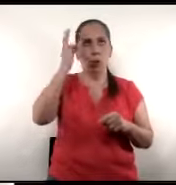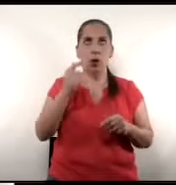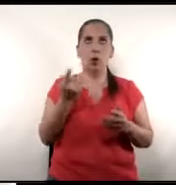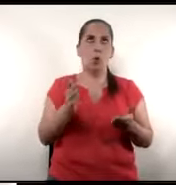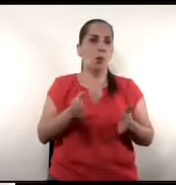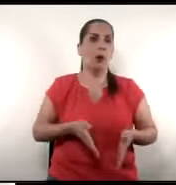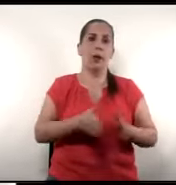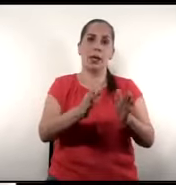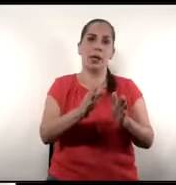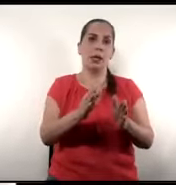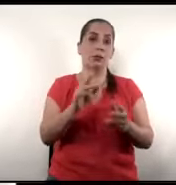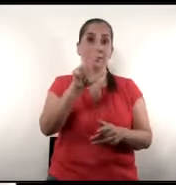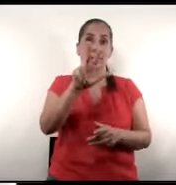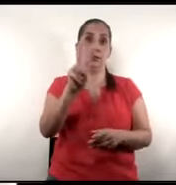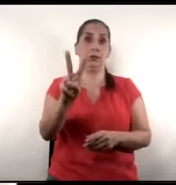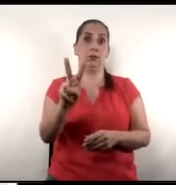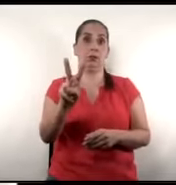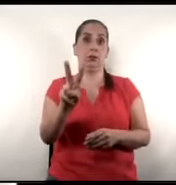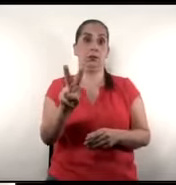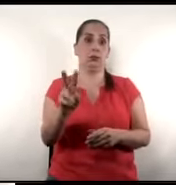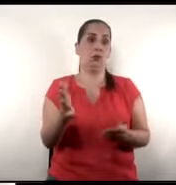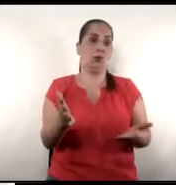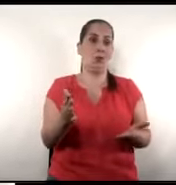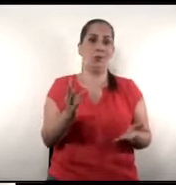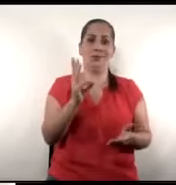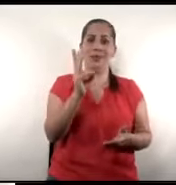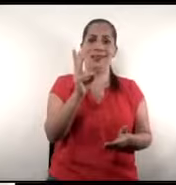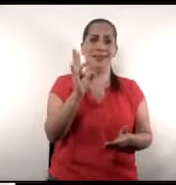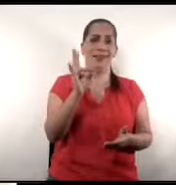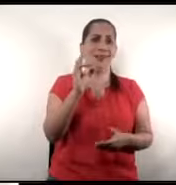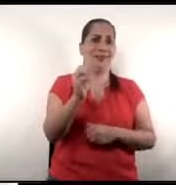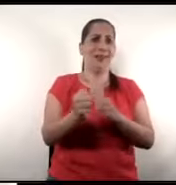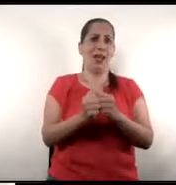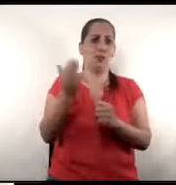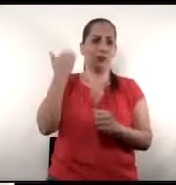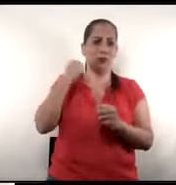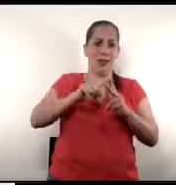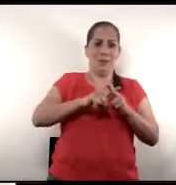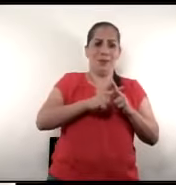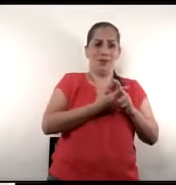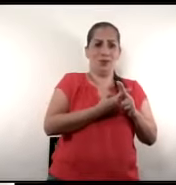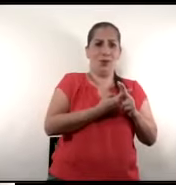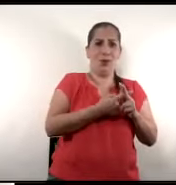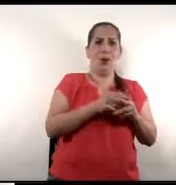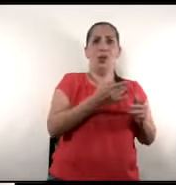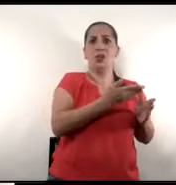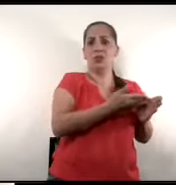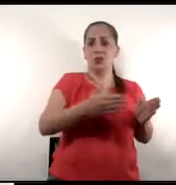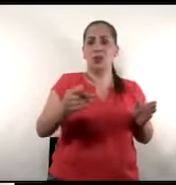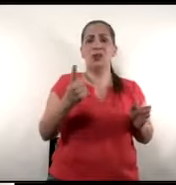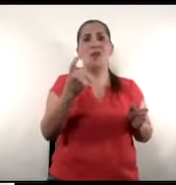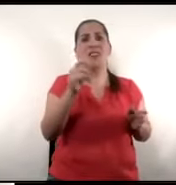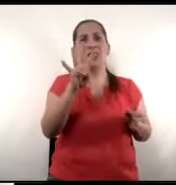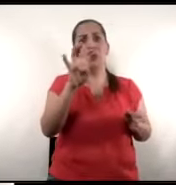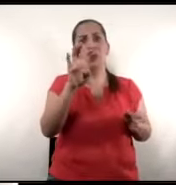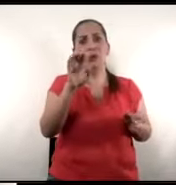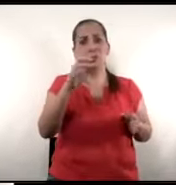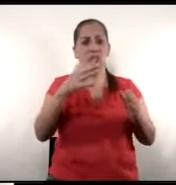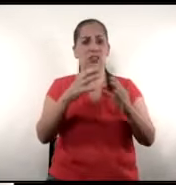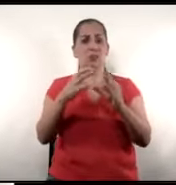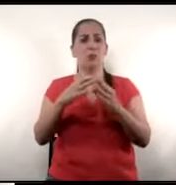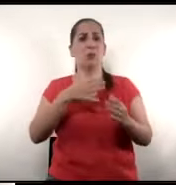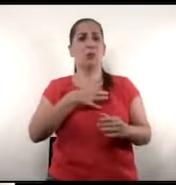como la Ruta 32, a 6 o 7 años de haber arrancado, todavía tenga más de 400 propiedades en lista para expropiar. Eso